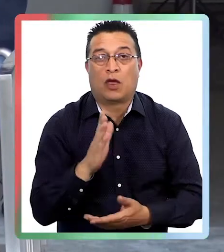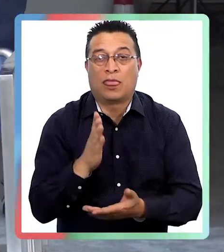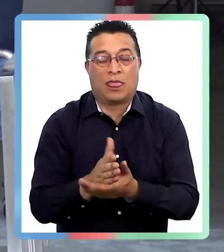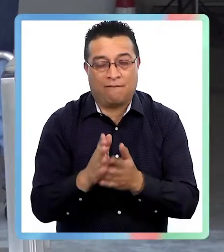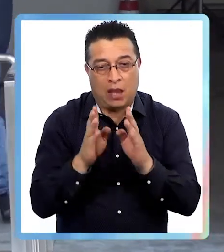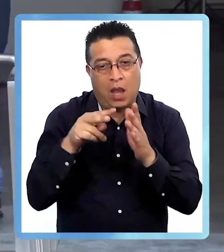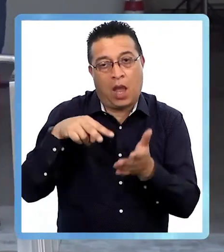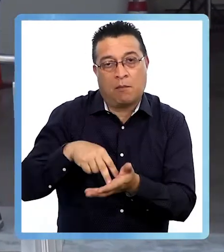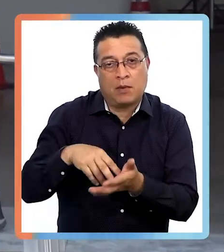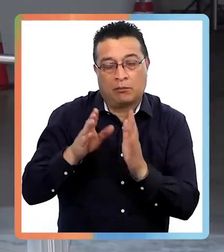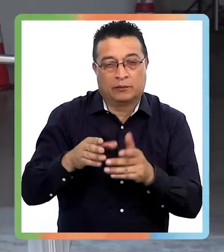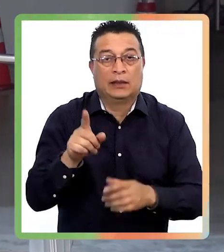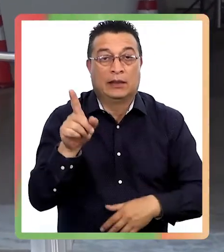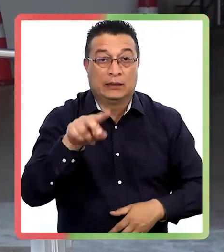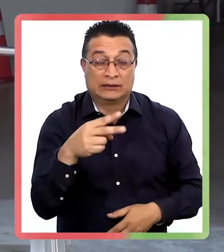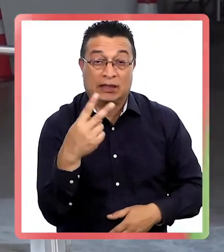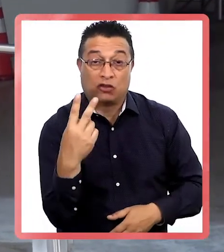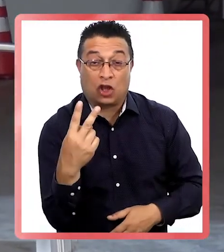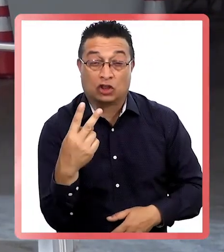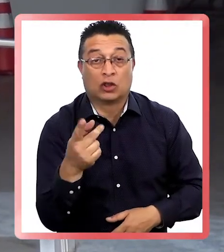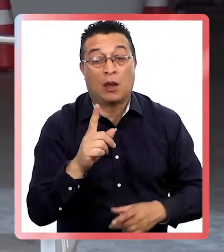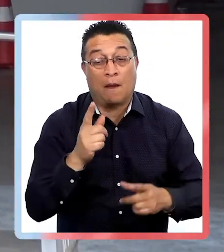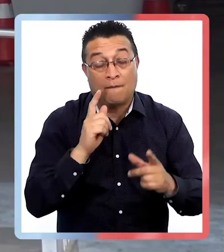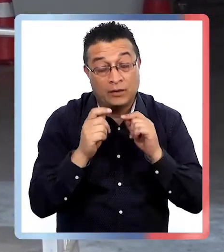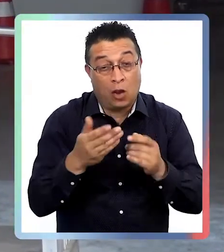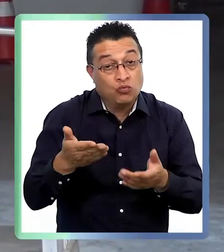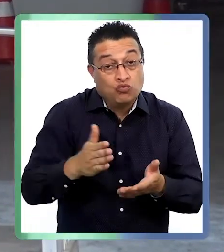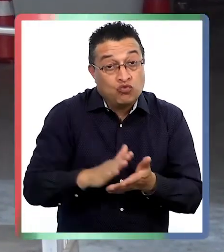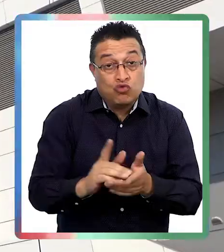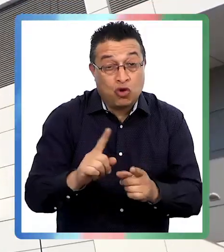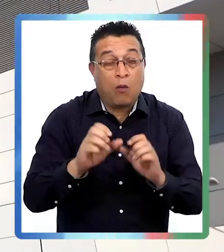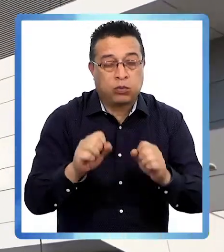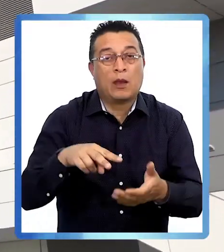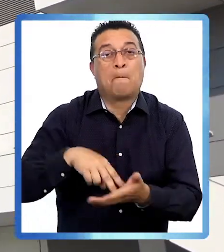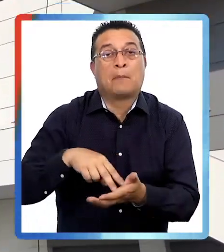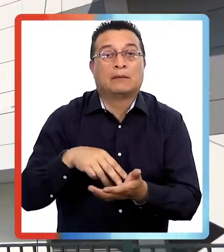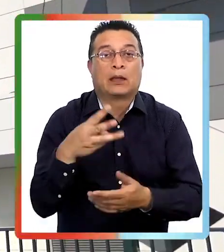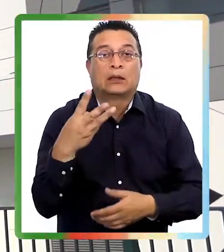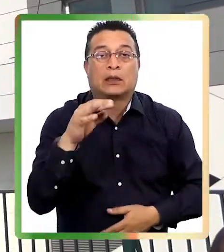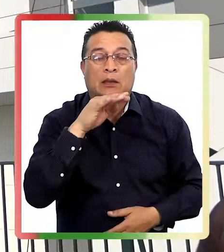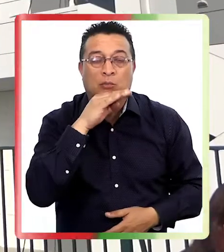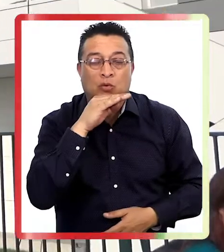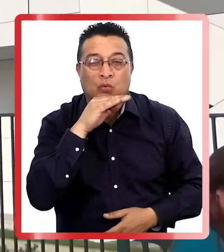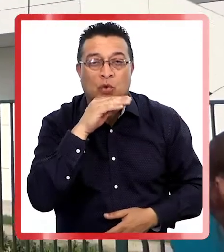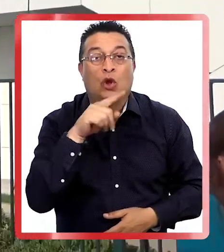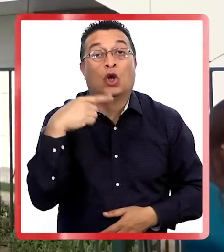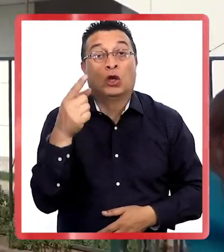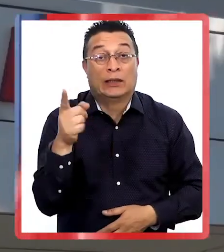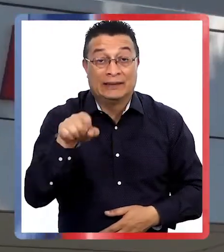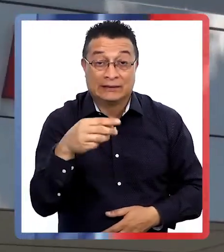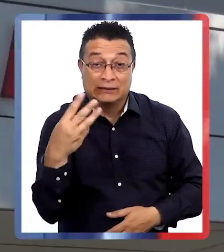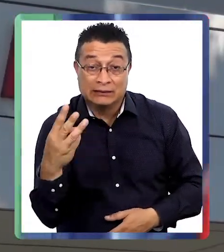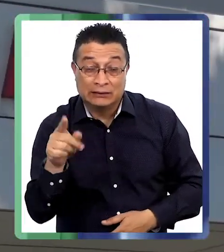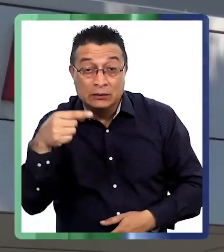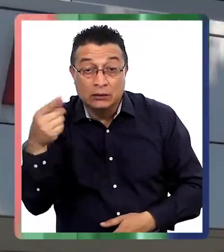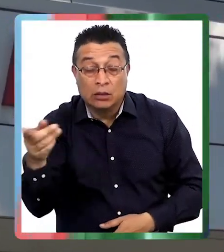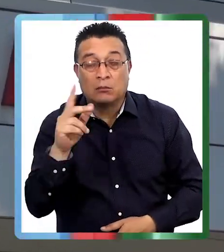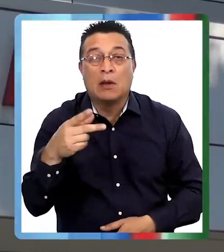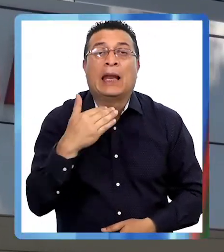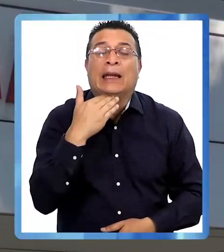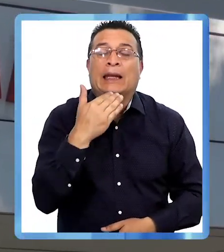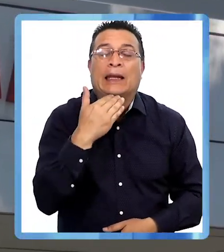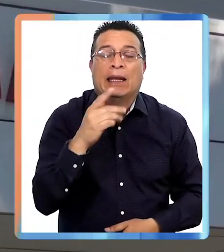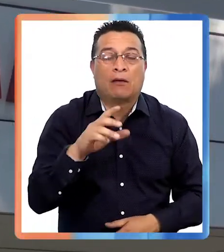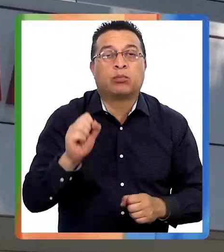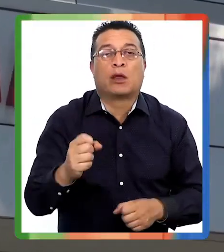esperar por la atención los dos no tienen riesgo vital pueden esperar 30 minutos luego los xxi 3 presentan síntomas leves